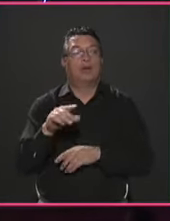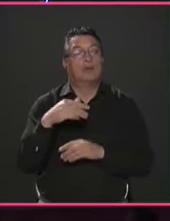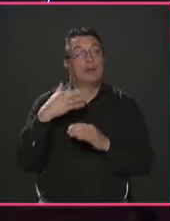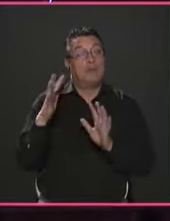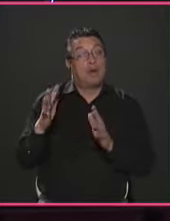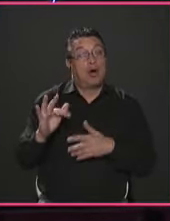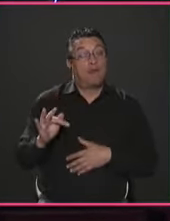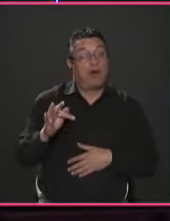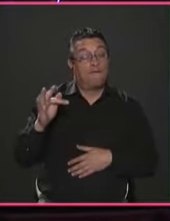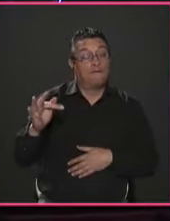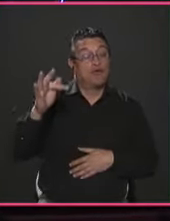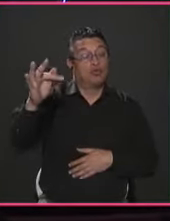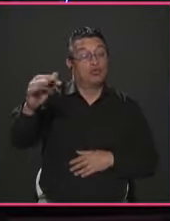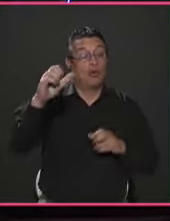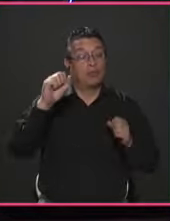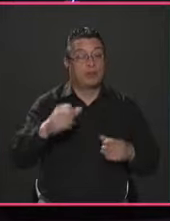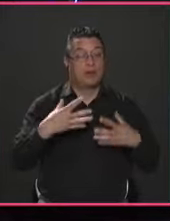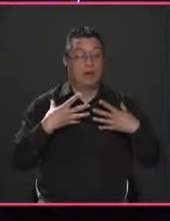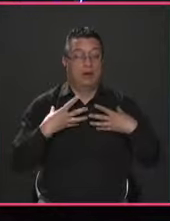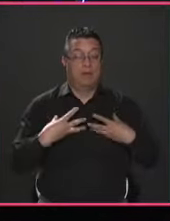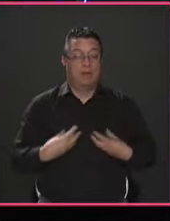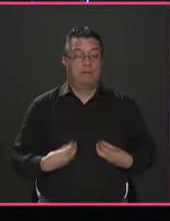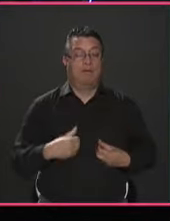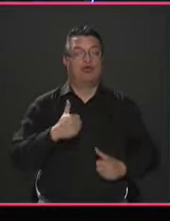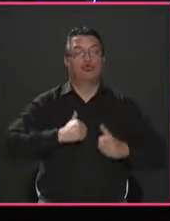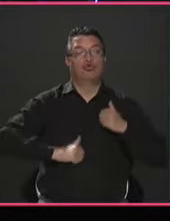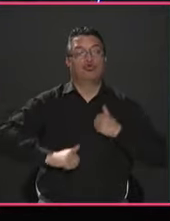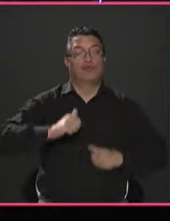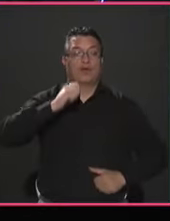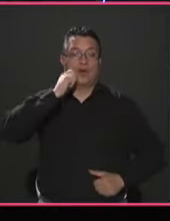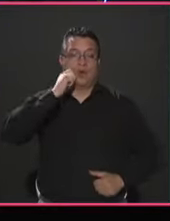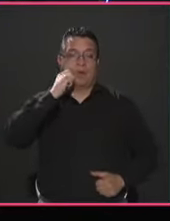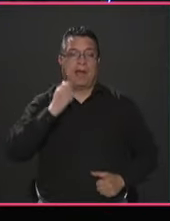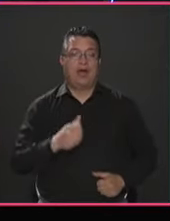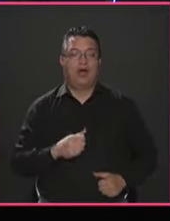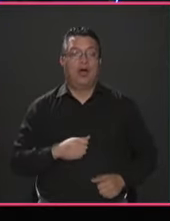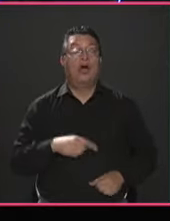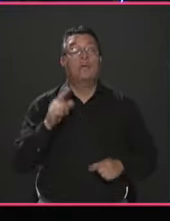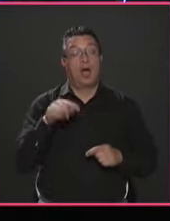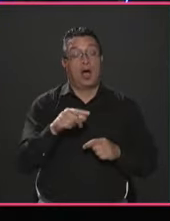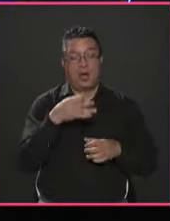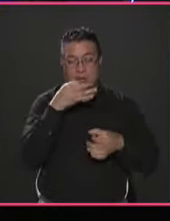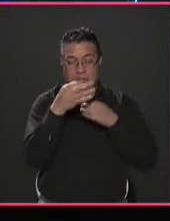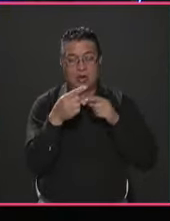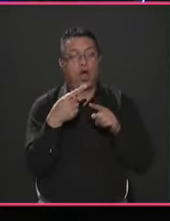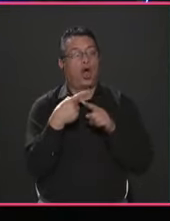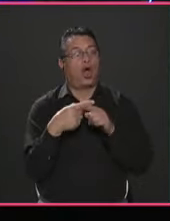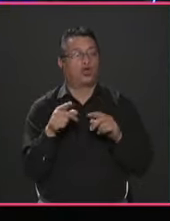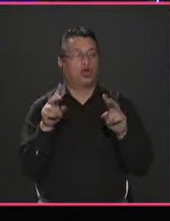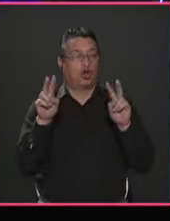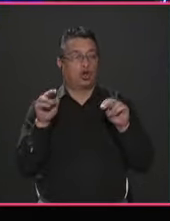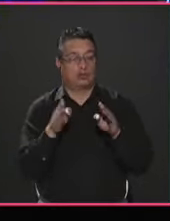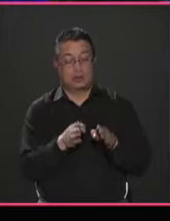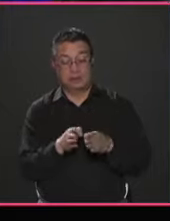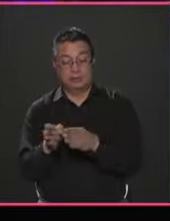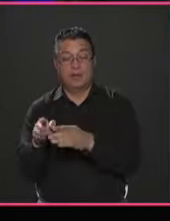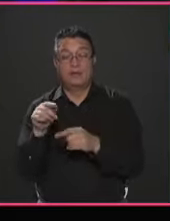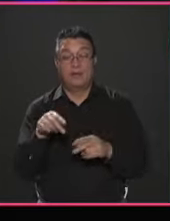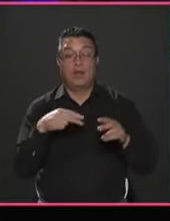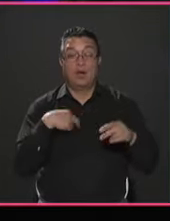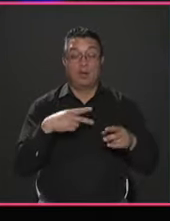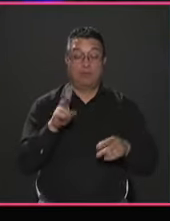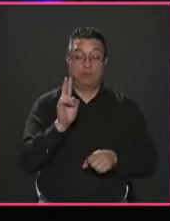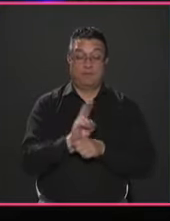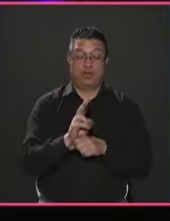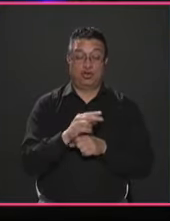quizás poder aliviar el sufrimiento humano Pero hoy me gustaría hablar sobre Otro aspecto como profesor de